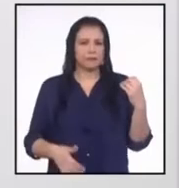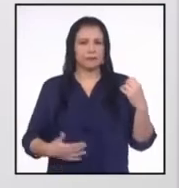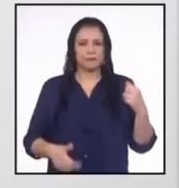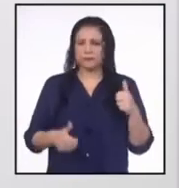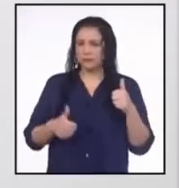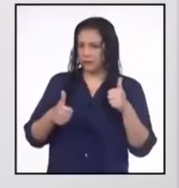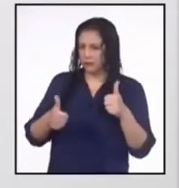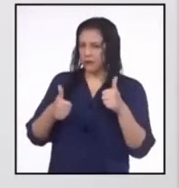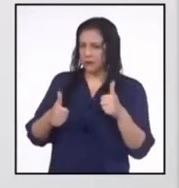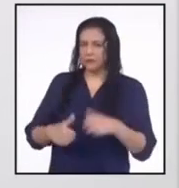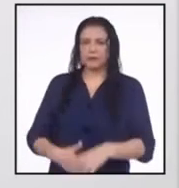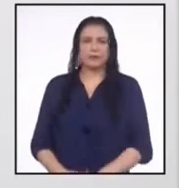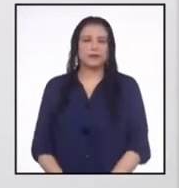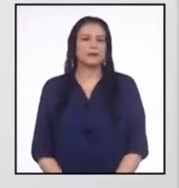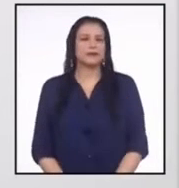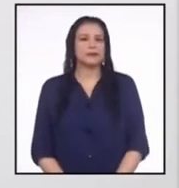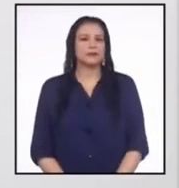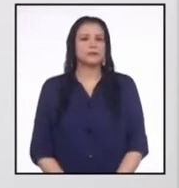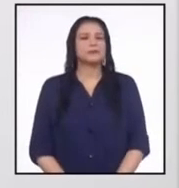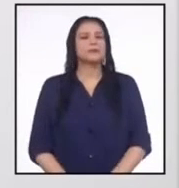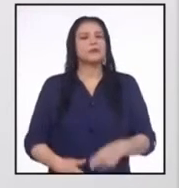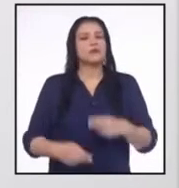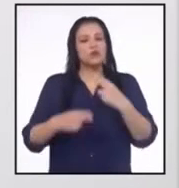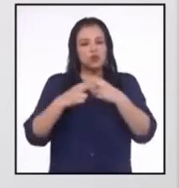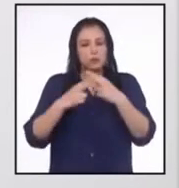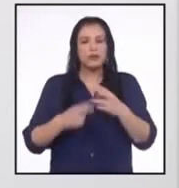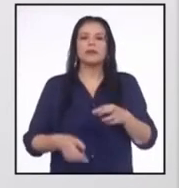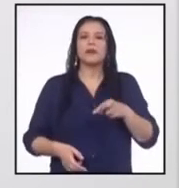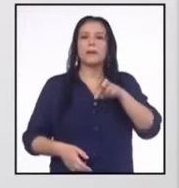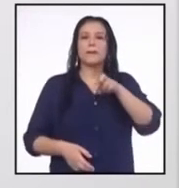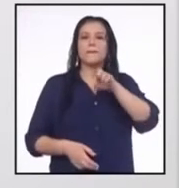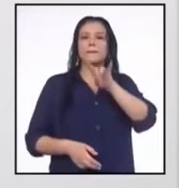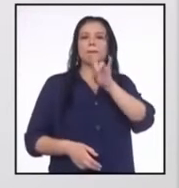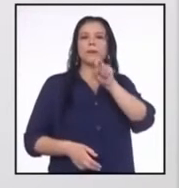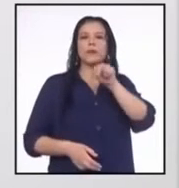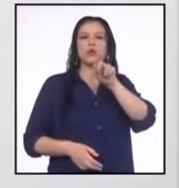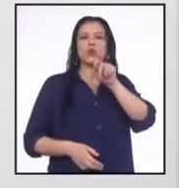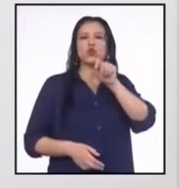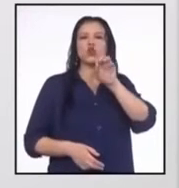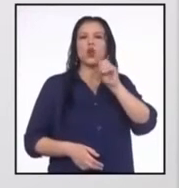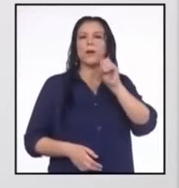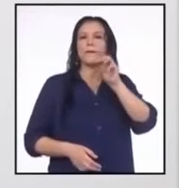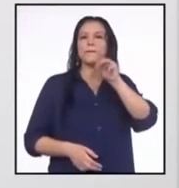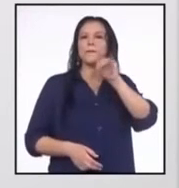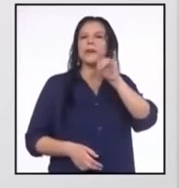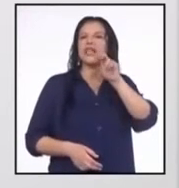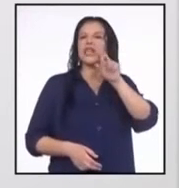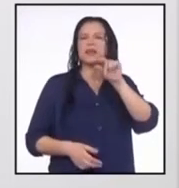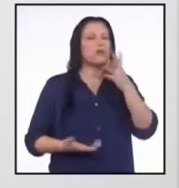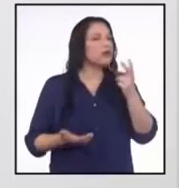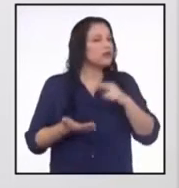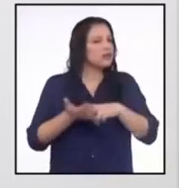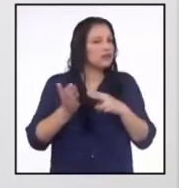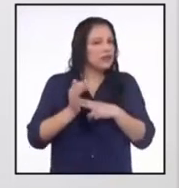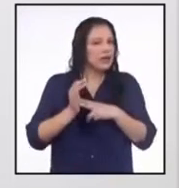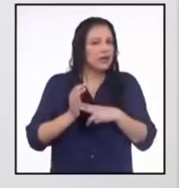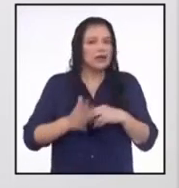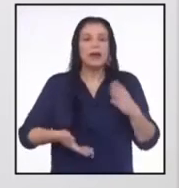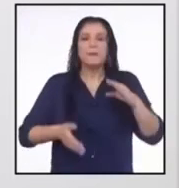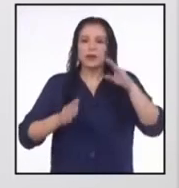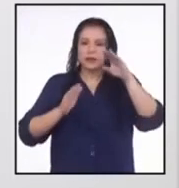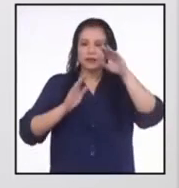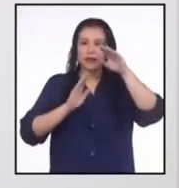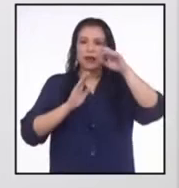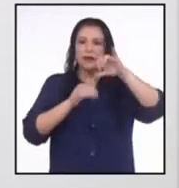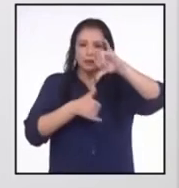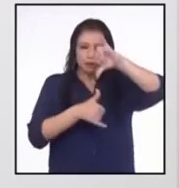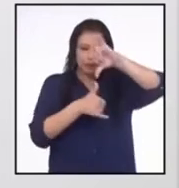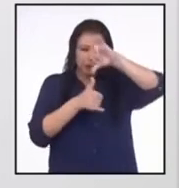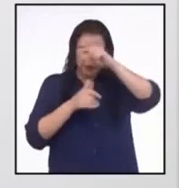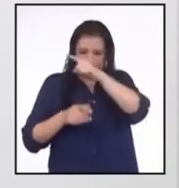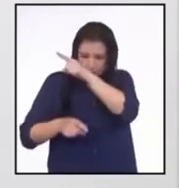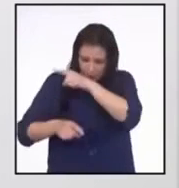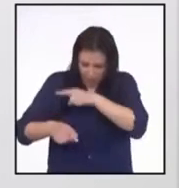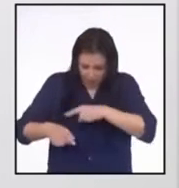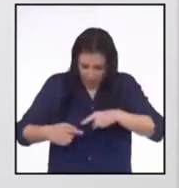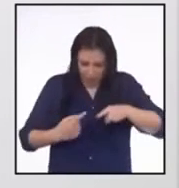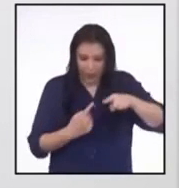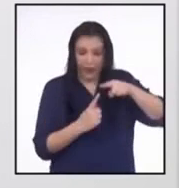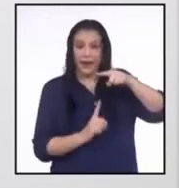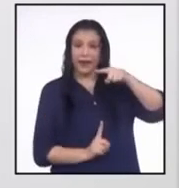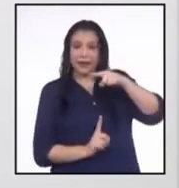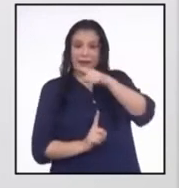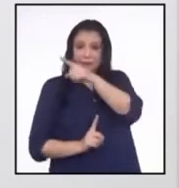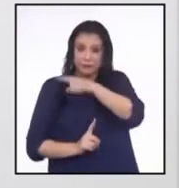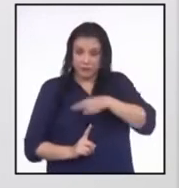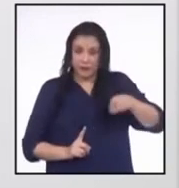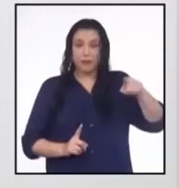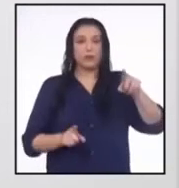Muy bien, Stephanie. Como su nombre lo dice, se llama punto mínimo porque se encuentra en la parte baja de la curva. Pero el